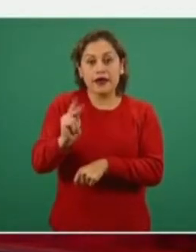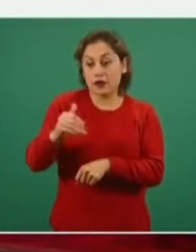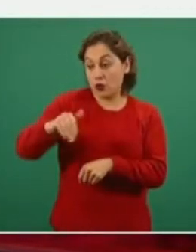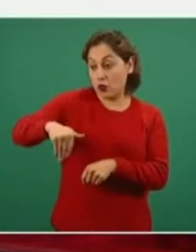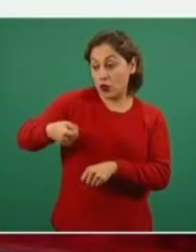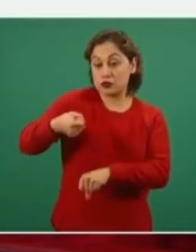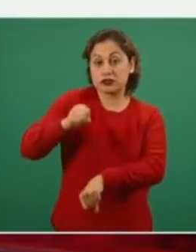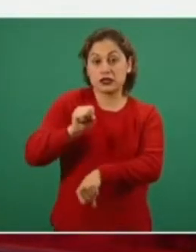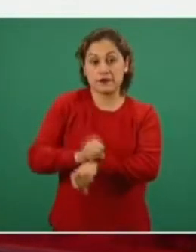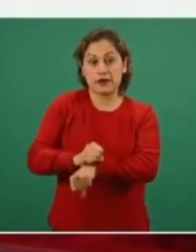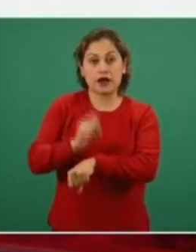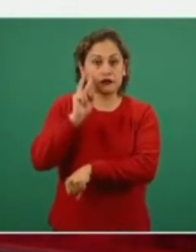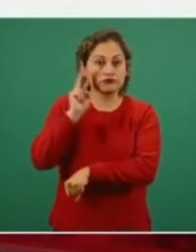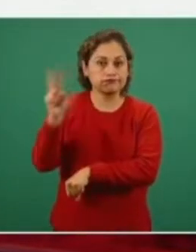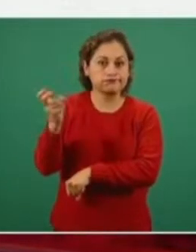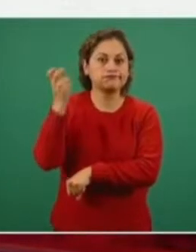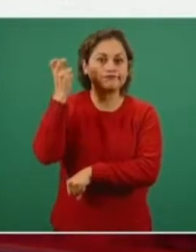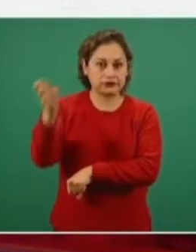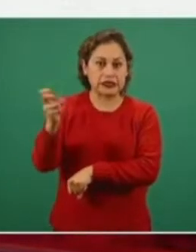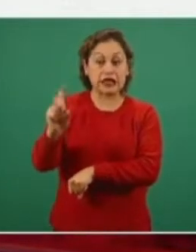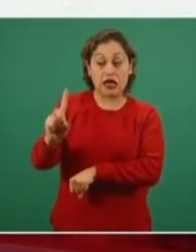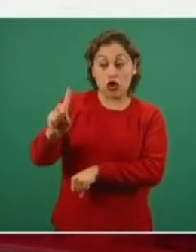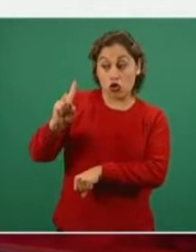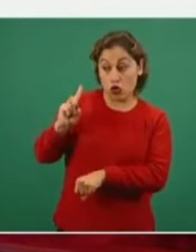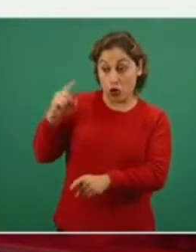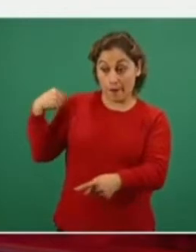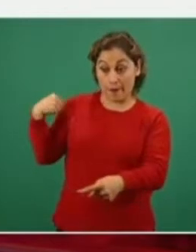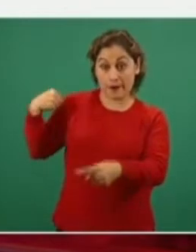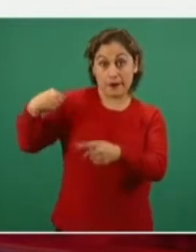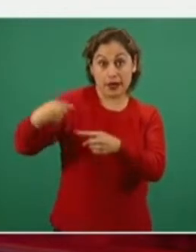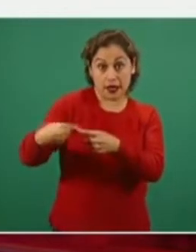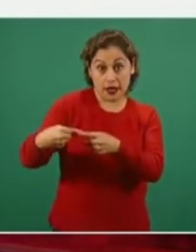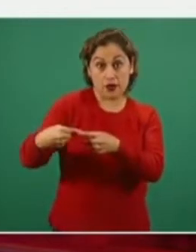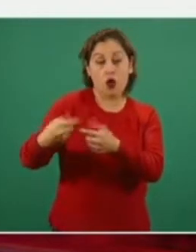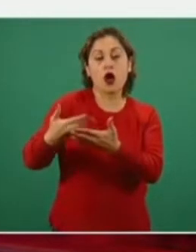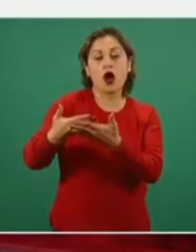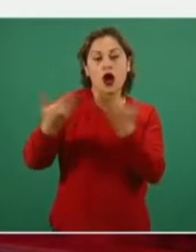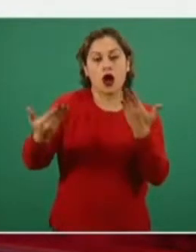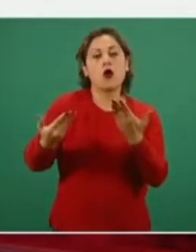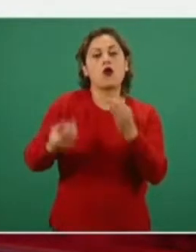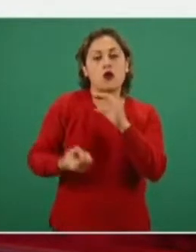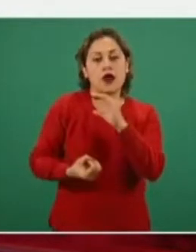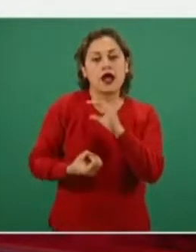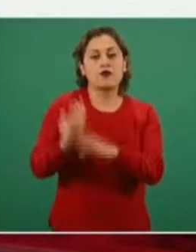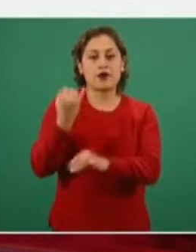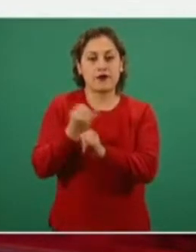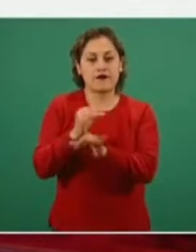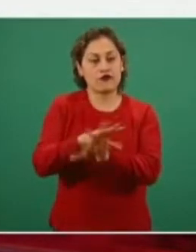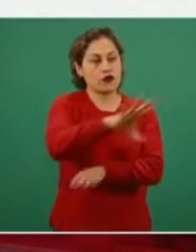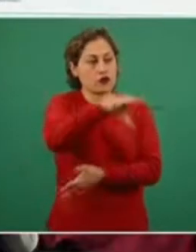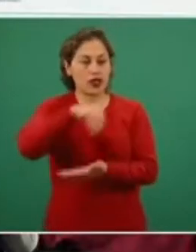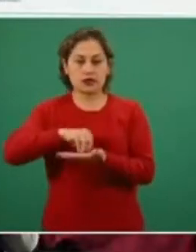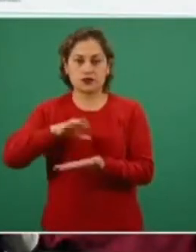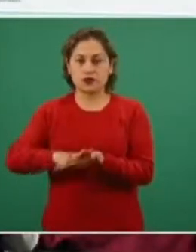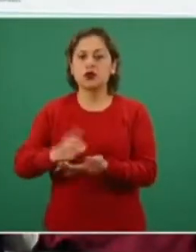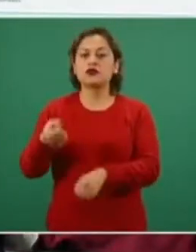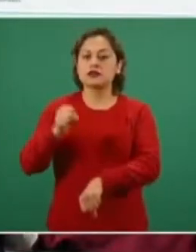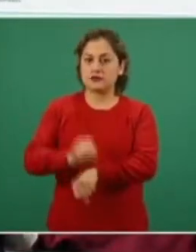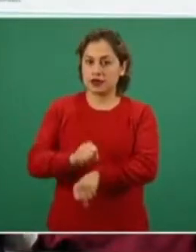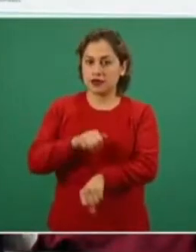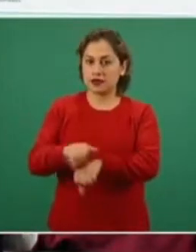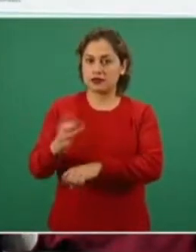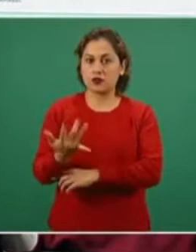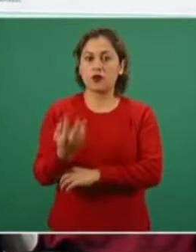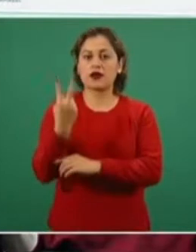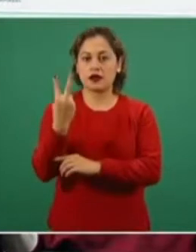todavía se notó. Y del domingo para acá, cuando se abren los datos de la semana 52 con respecto a